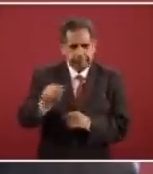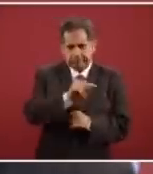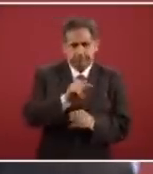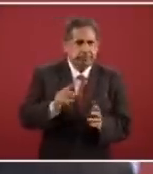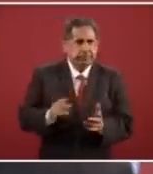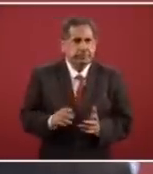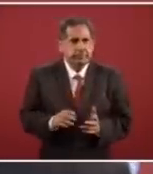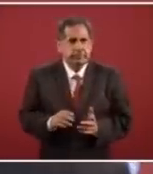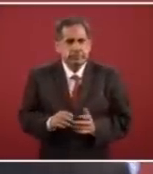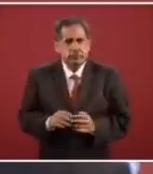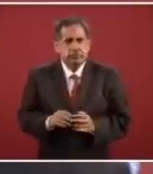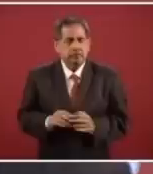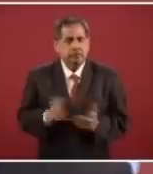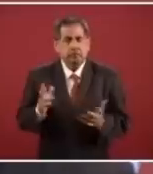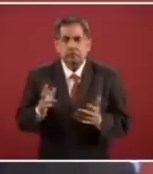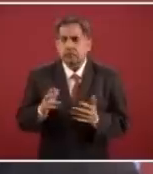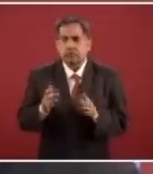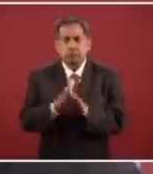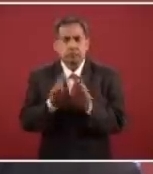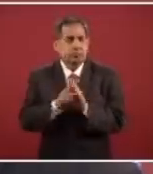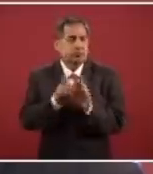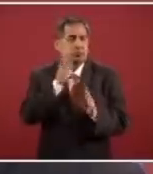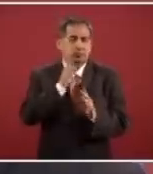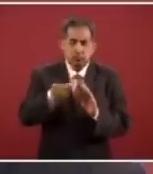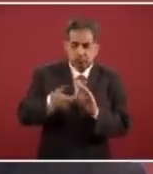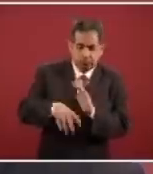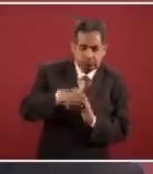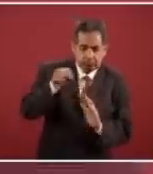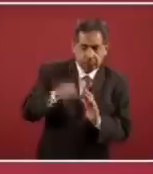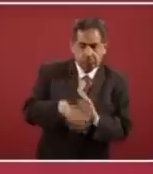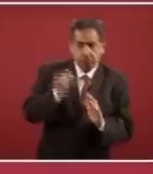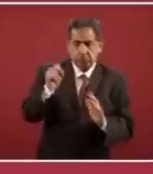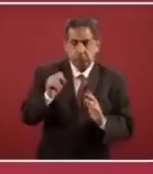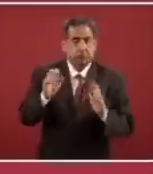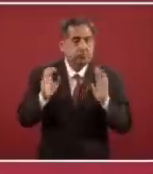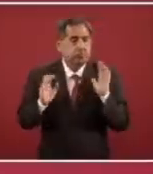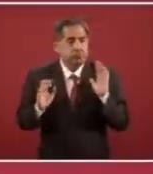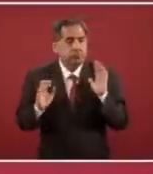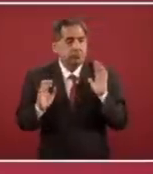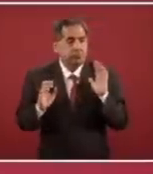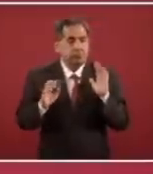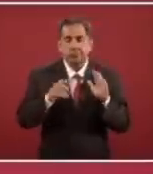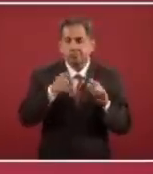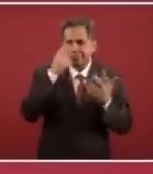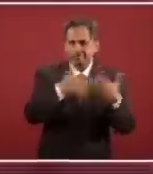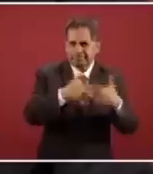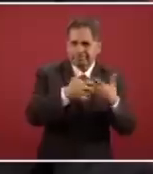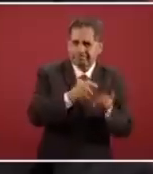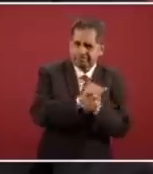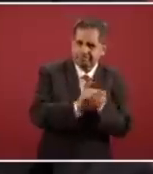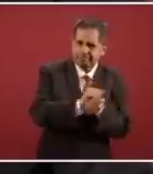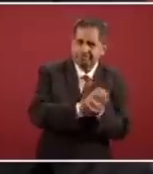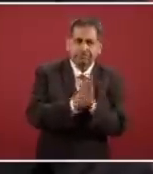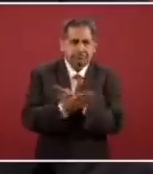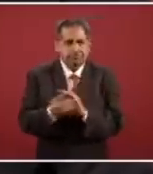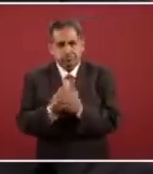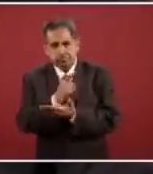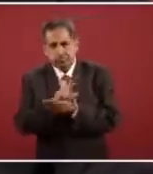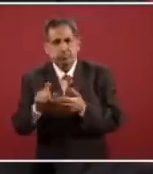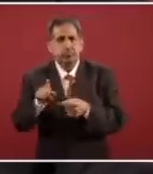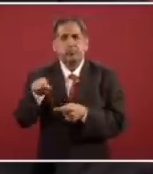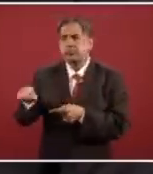en la explotación de campos petroleros, en la refinación, lo del